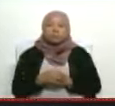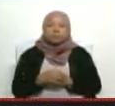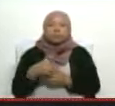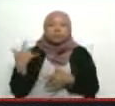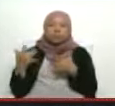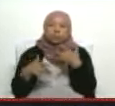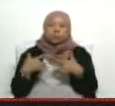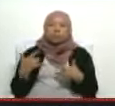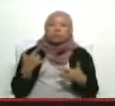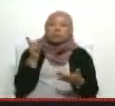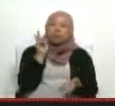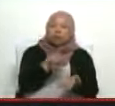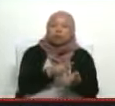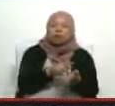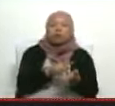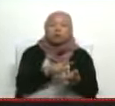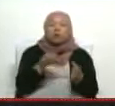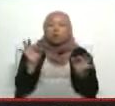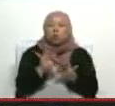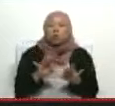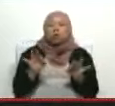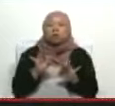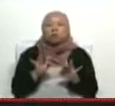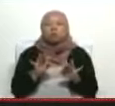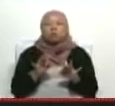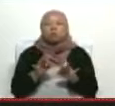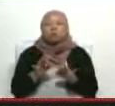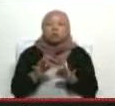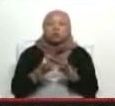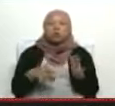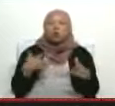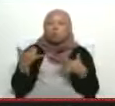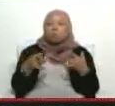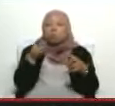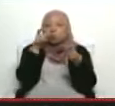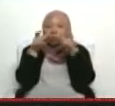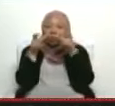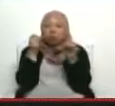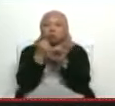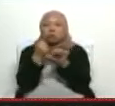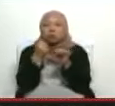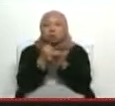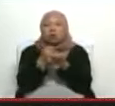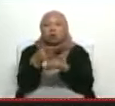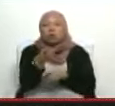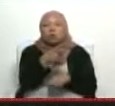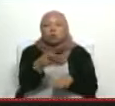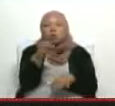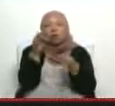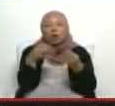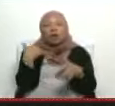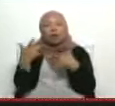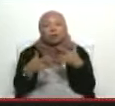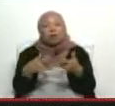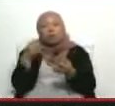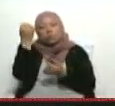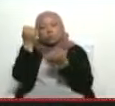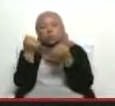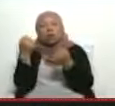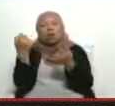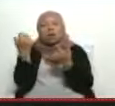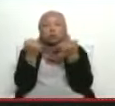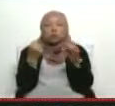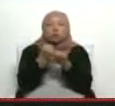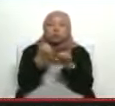agarran estas cosas que son, como ustedes pueden observar, dignas del repudio por ser actos terroristas,